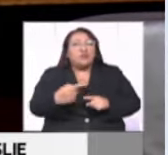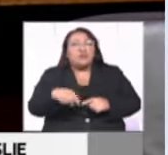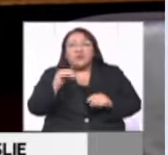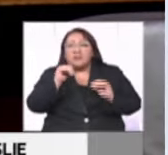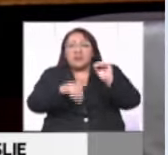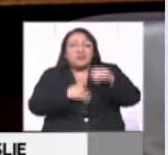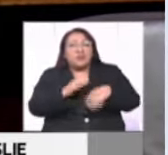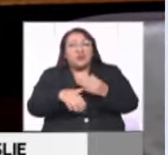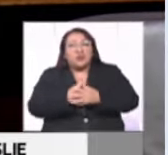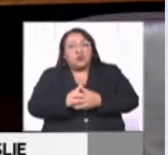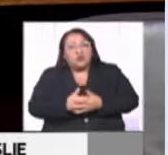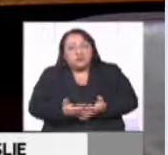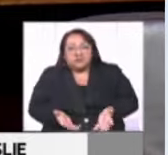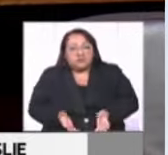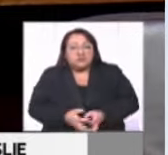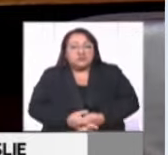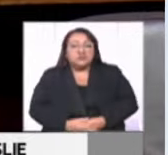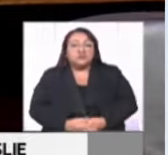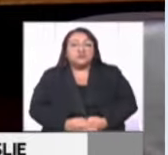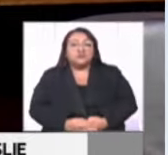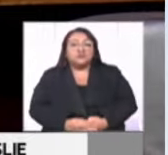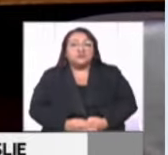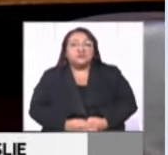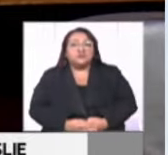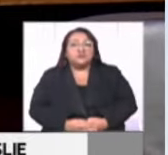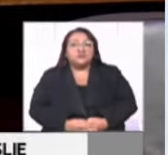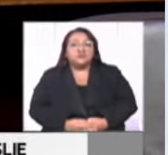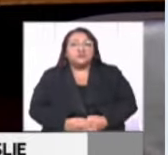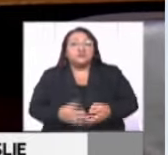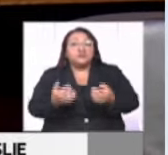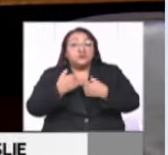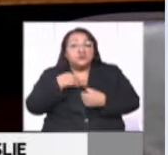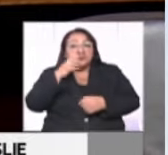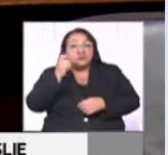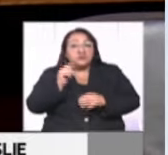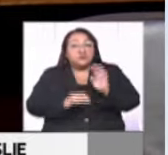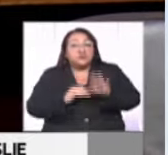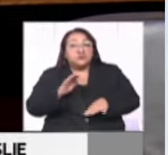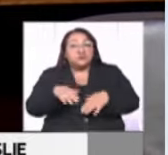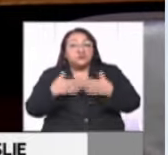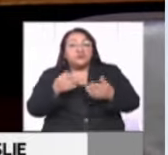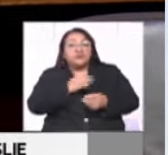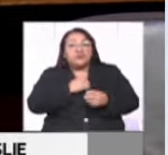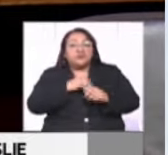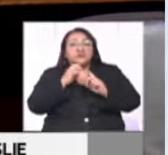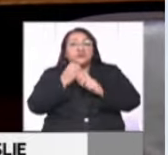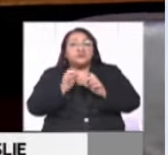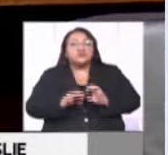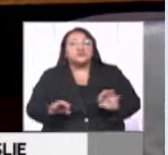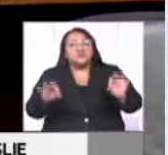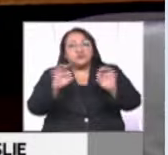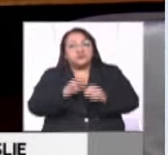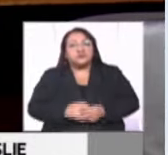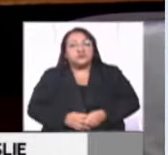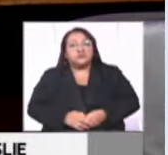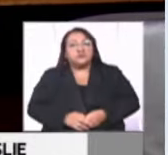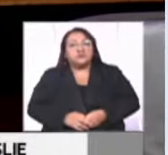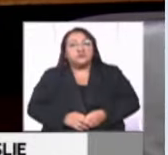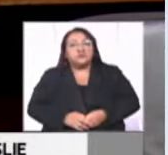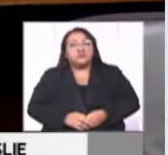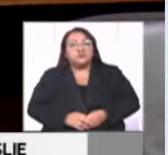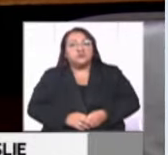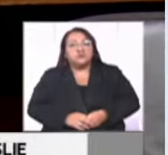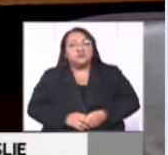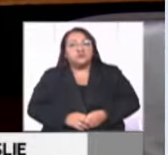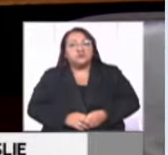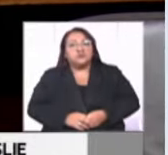deteriorando los centros arqueológicos en todo el Perú, presidente. Yo creo que el paso que dio el Ministerio de Cultura fue muy importante, porque es un paso